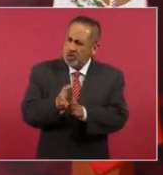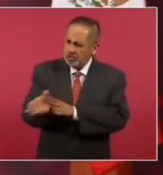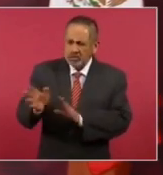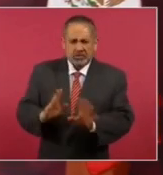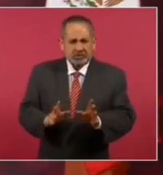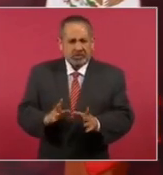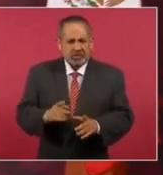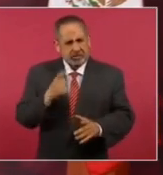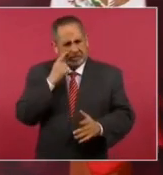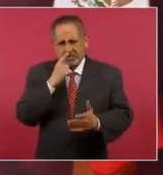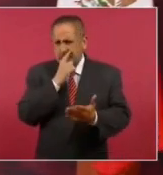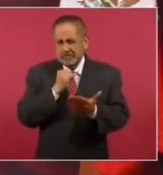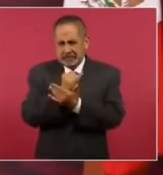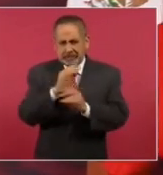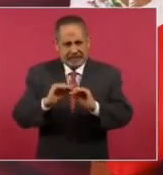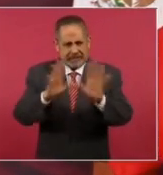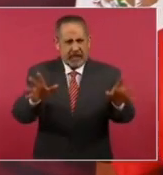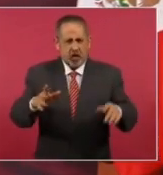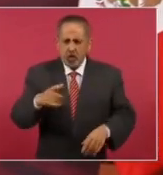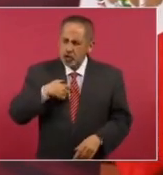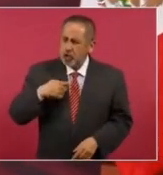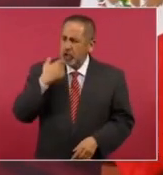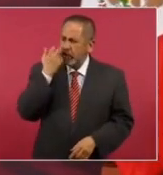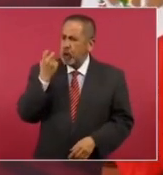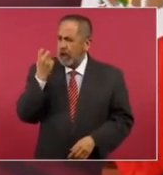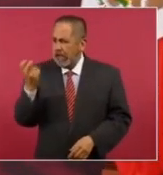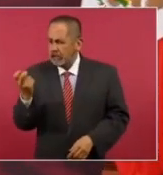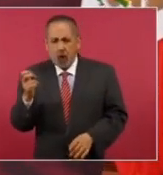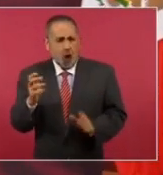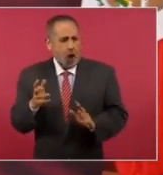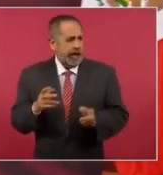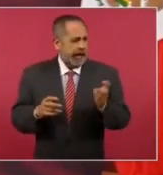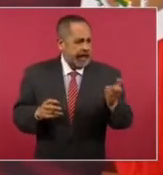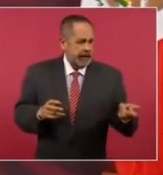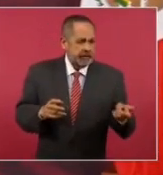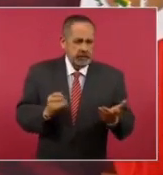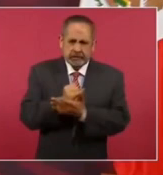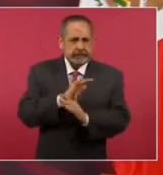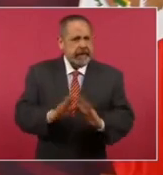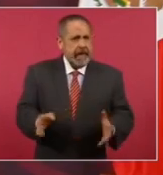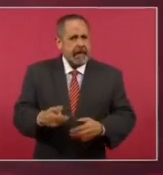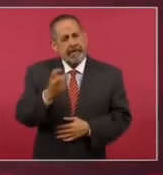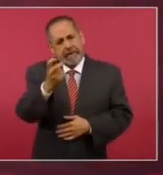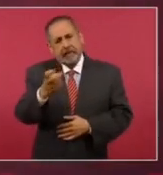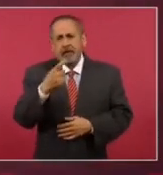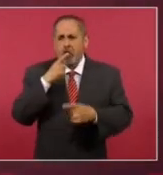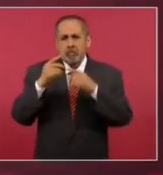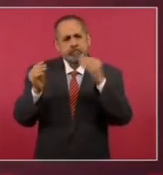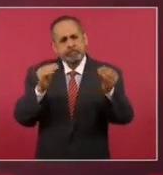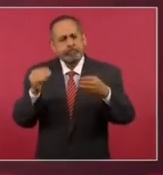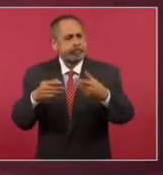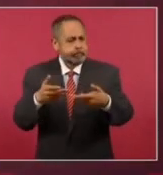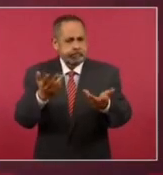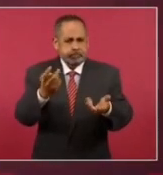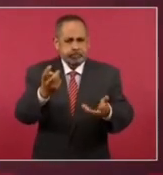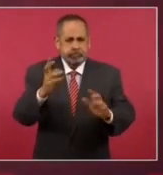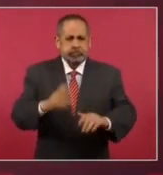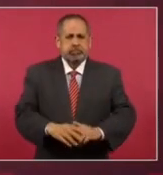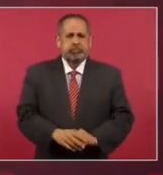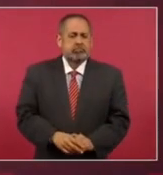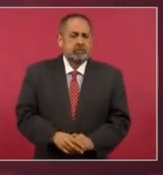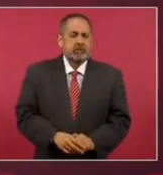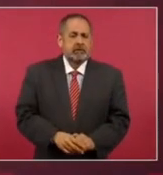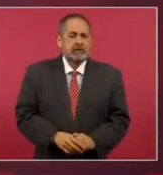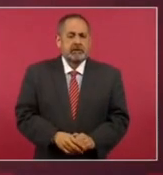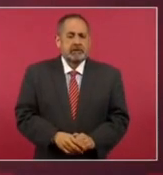fijar con mucha claridad nuestra postura. Y ese es el debate. Y desde luego es